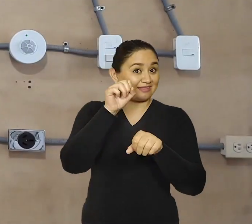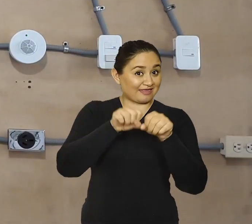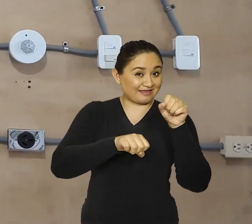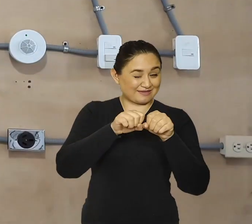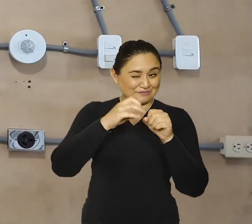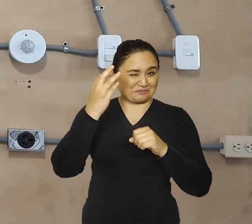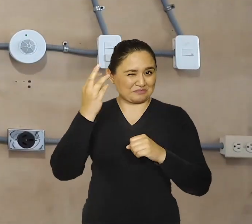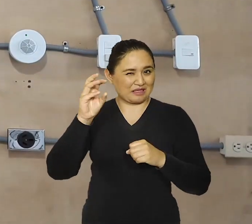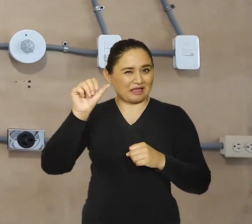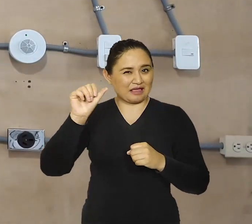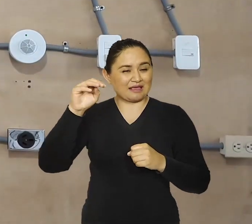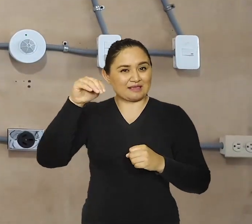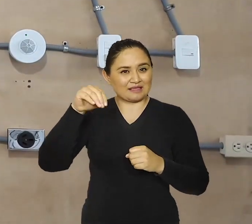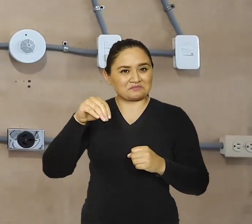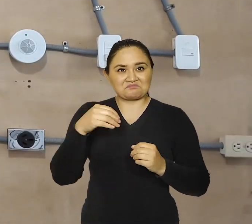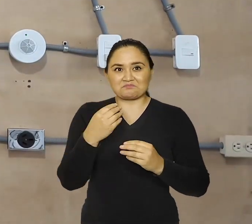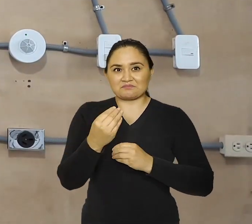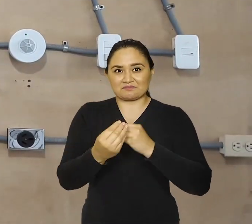En caso de avería,